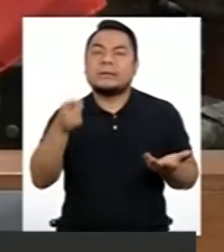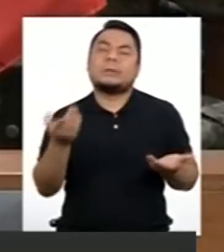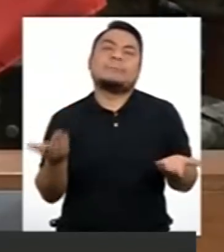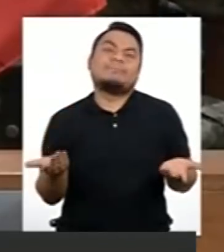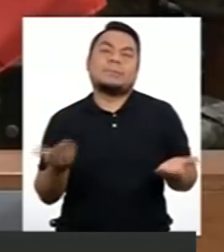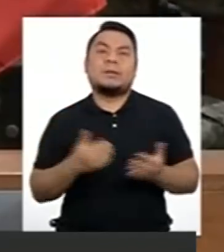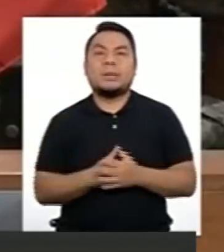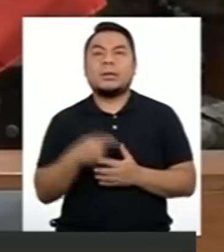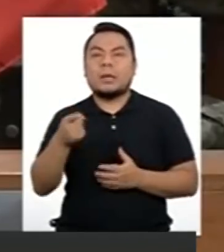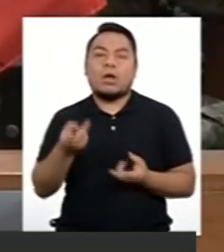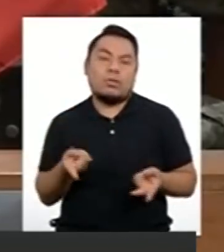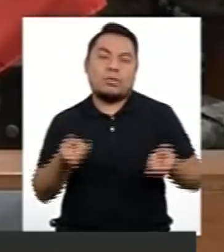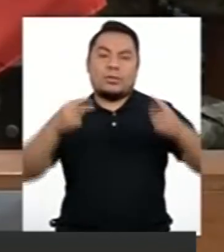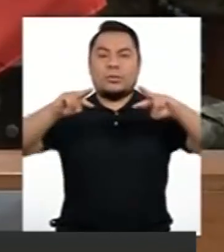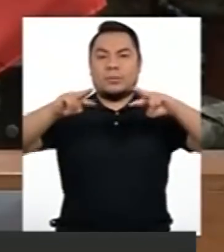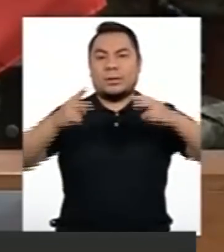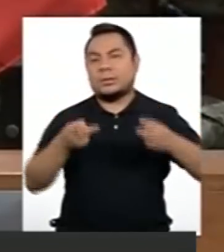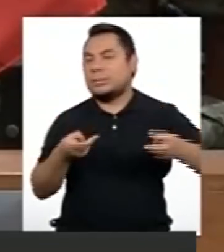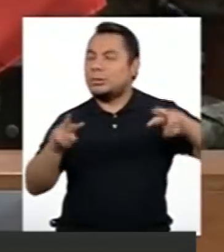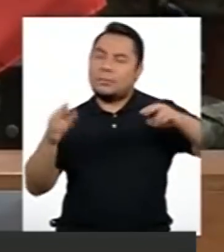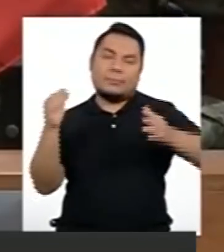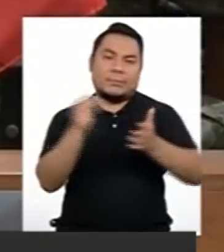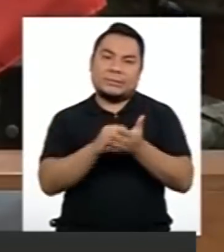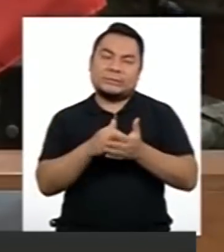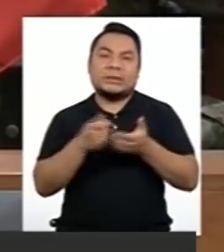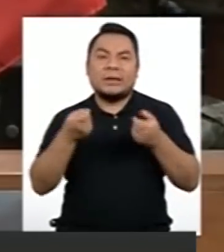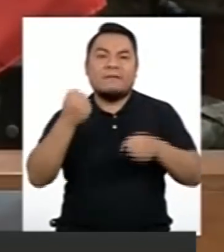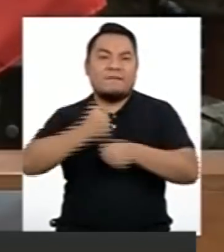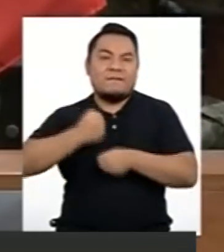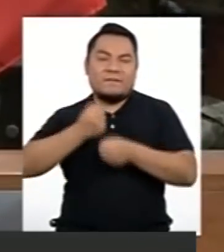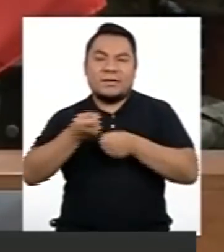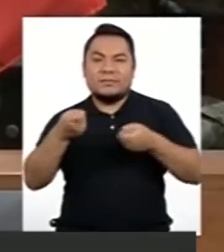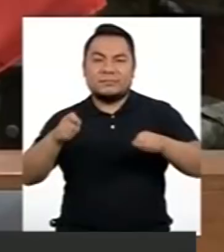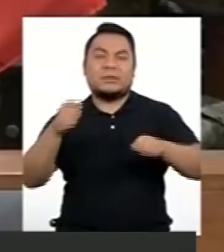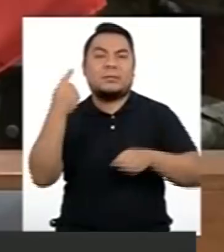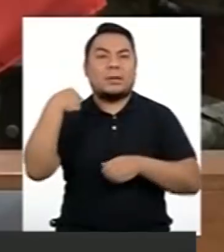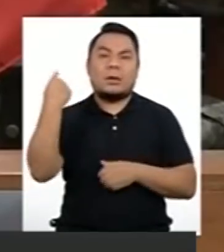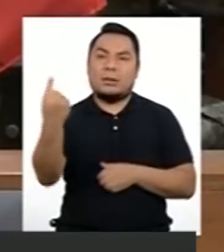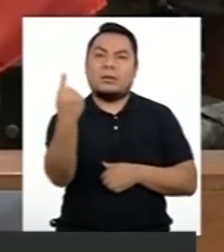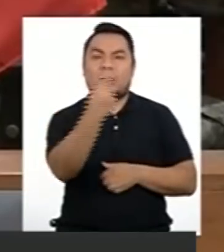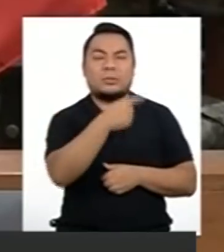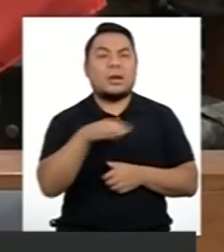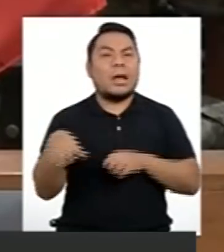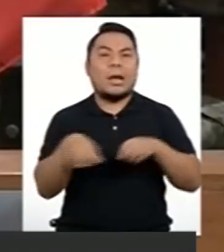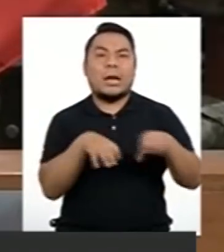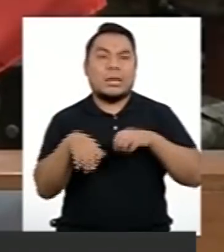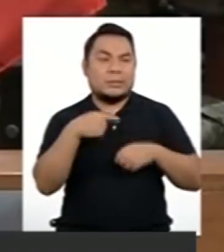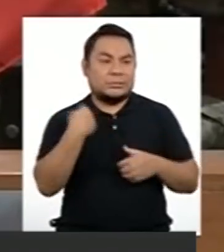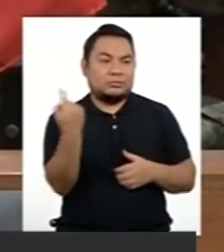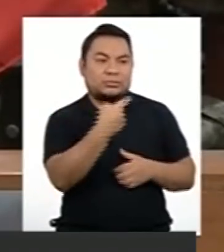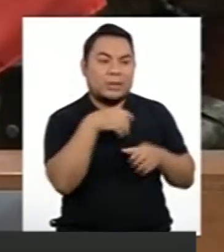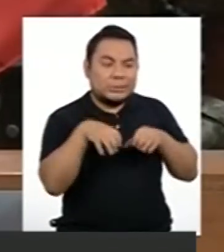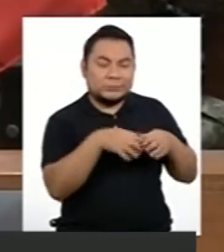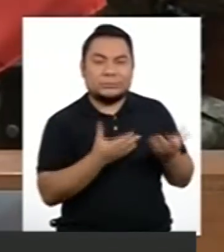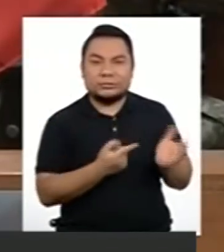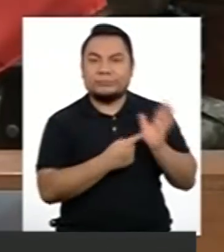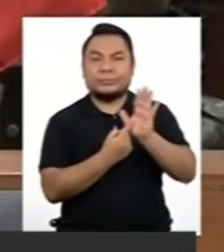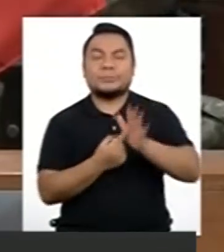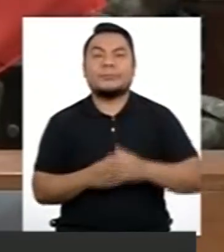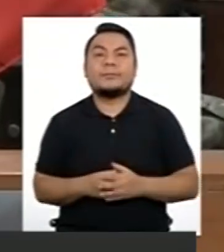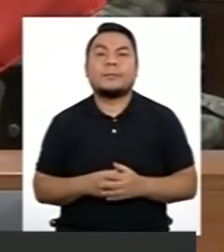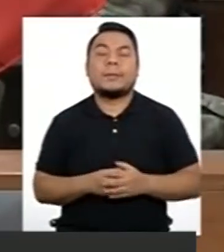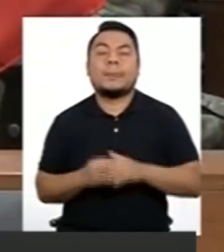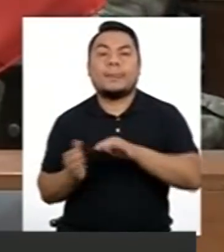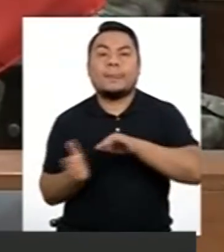otra cosa que obligarnos a redoblar los esfuerzos en cada una de las acciones que hacemos.